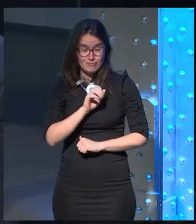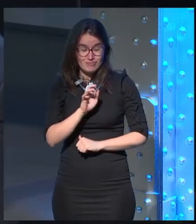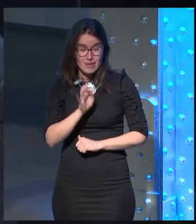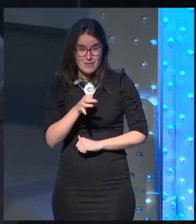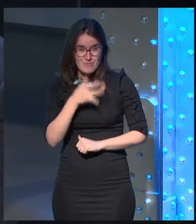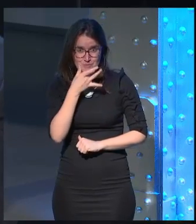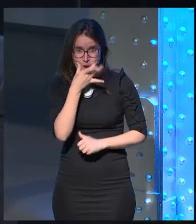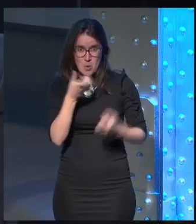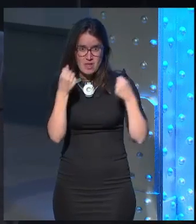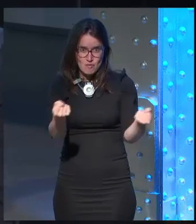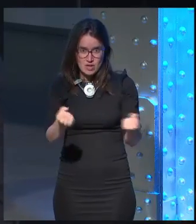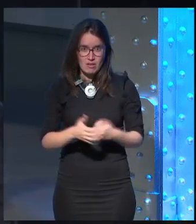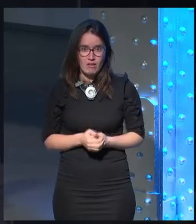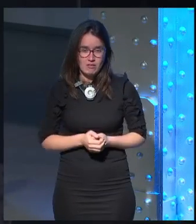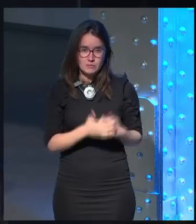bastante vergonzoso.